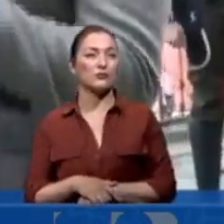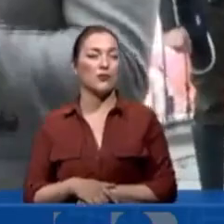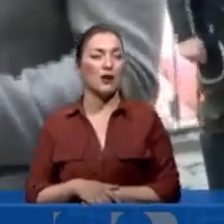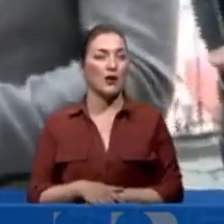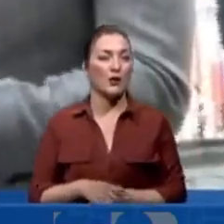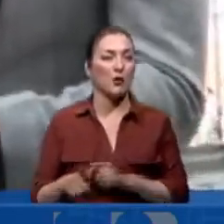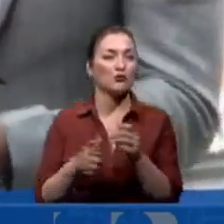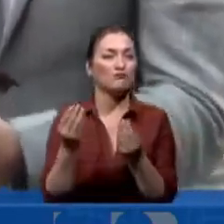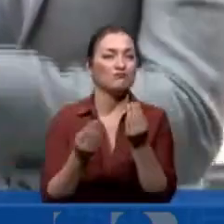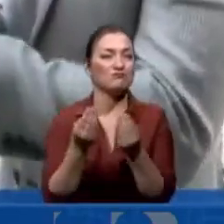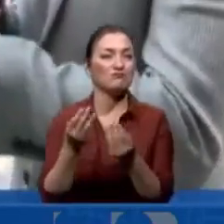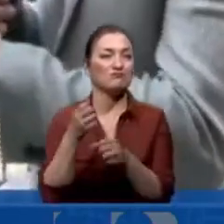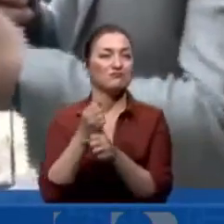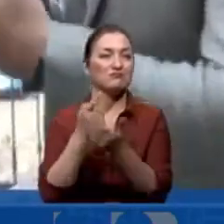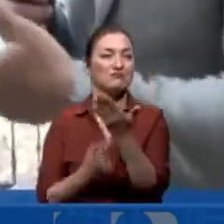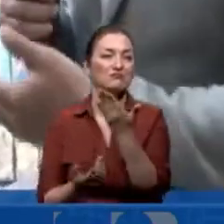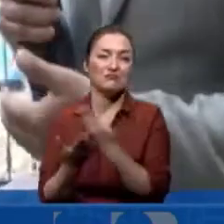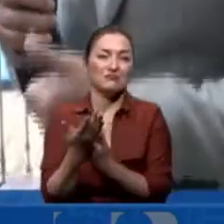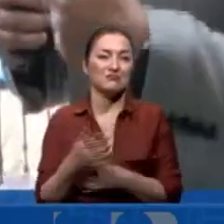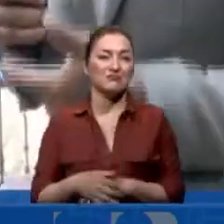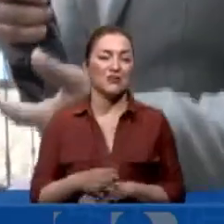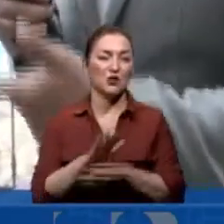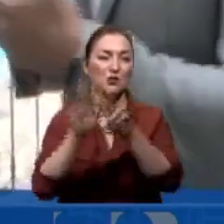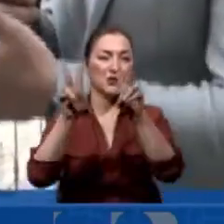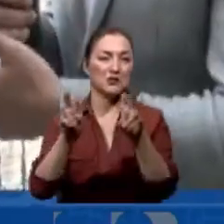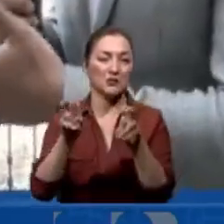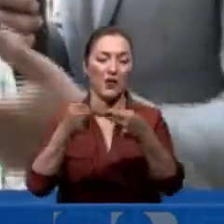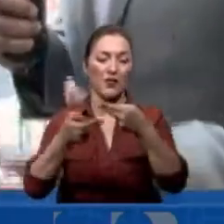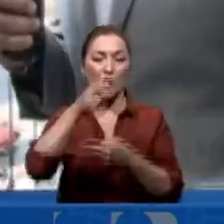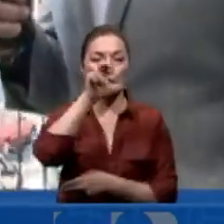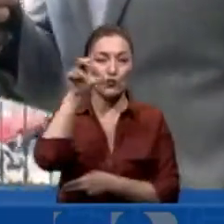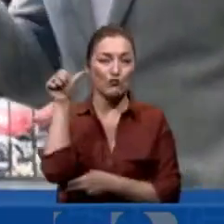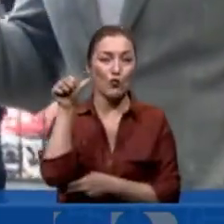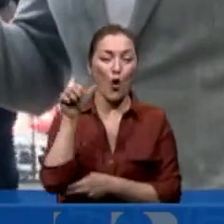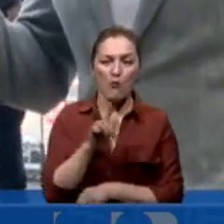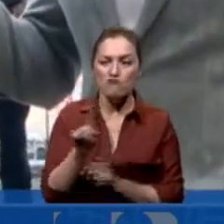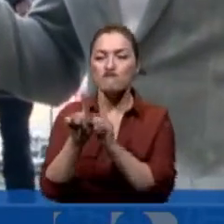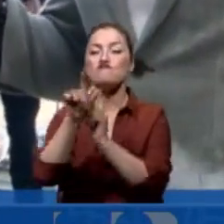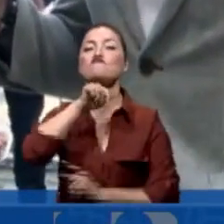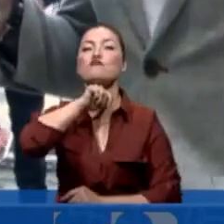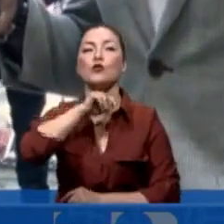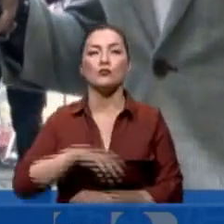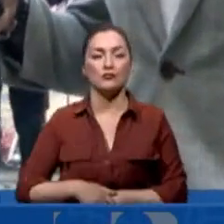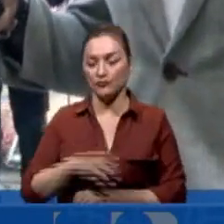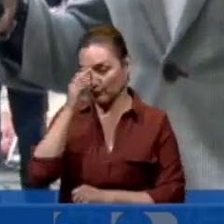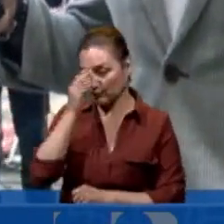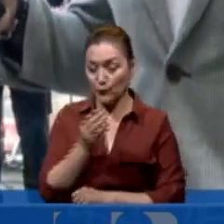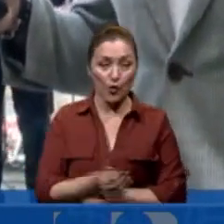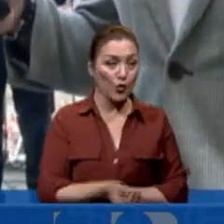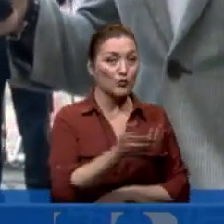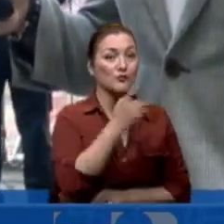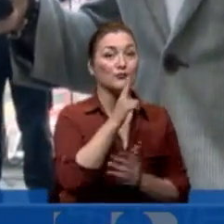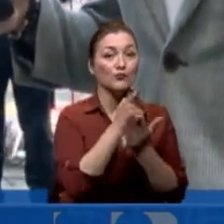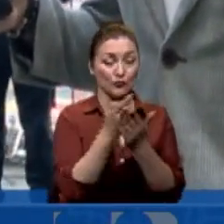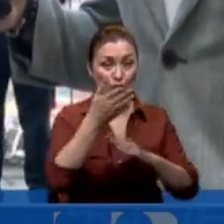dedican Quizá es probable que se dediquen a temas del microtráfico y a delinquir en este sector Buenos días efectivamente En las